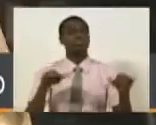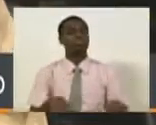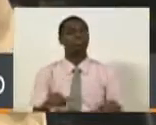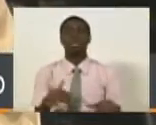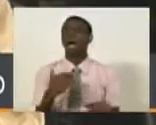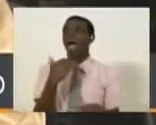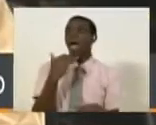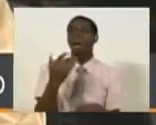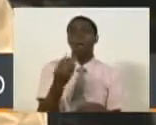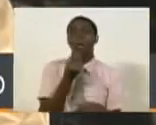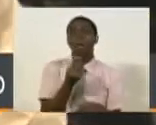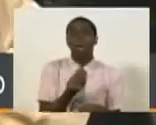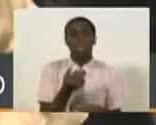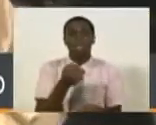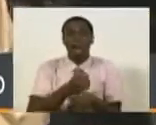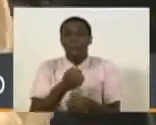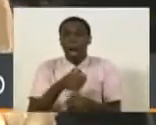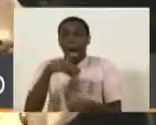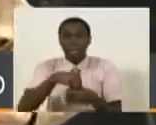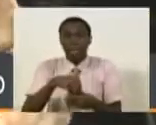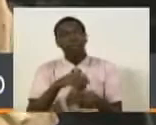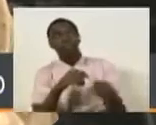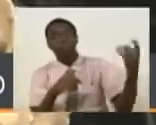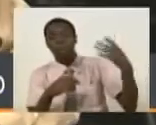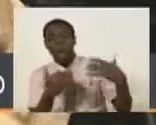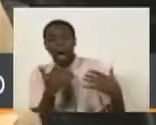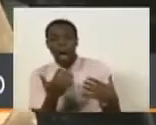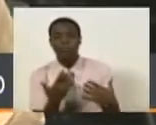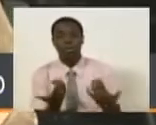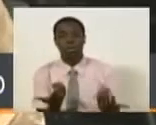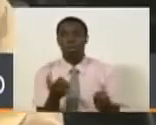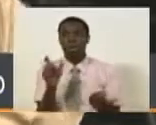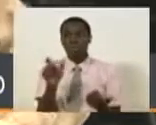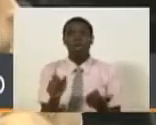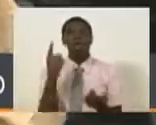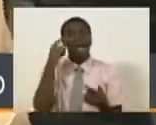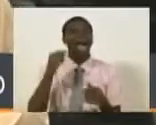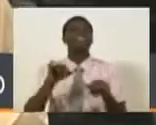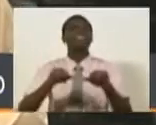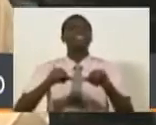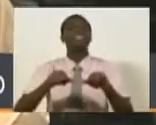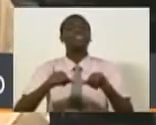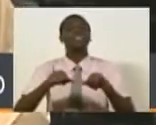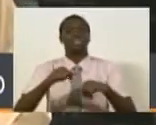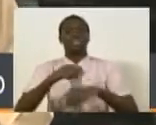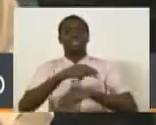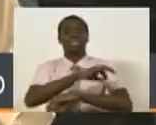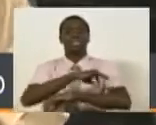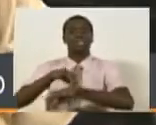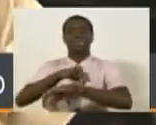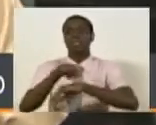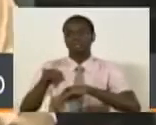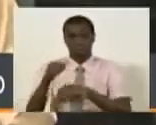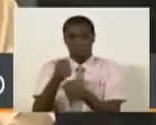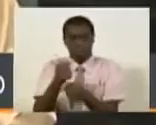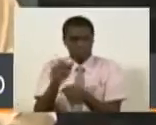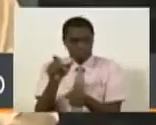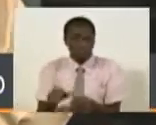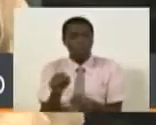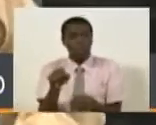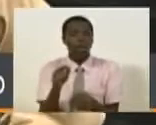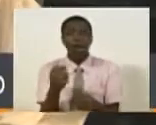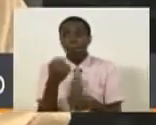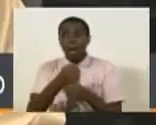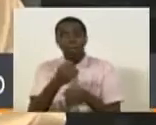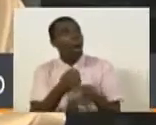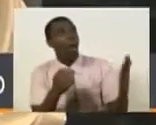peligro a jóvenes, trabajadores, un ingeniero civil de 25 años en su lugar de trabajo. Gracias a Dios,